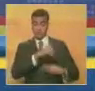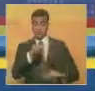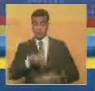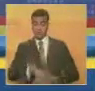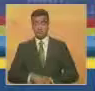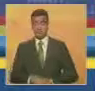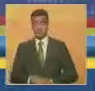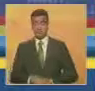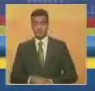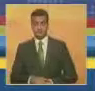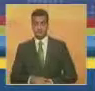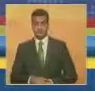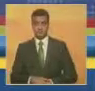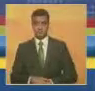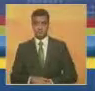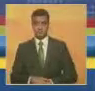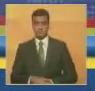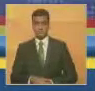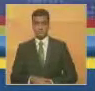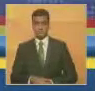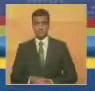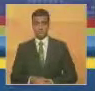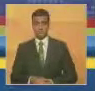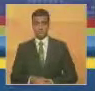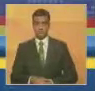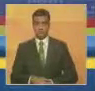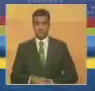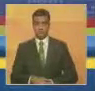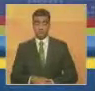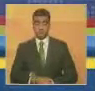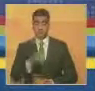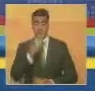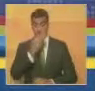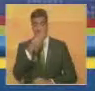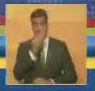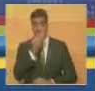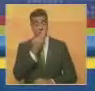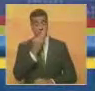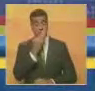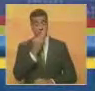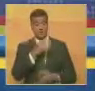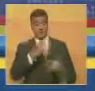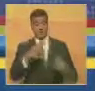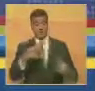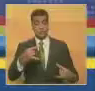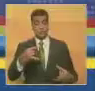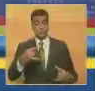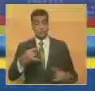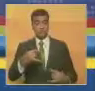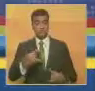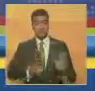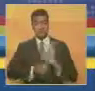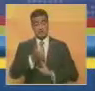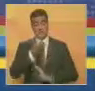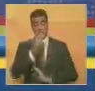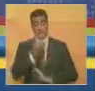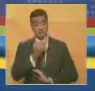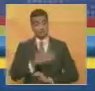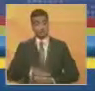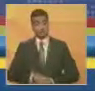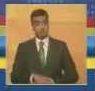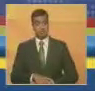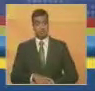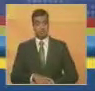a disposición de los cirujanos que dichos implantes deben ser seguros desde el punto de vista biológico y de altísima calidad y